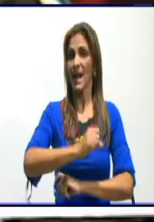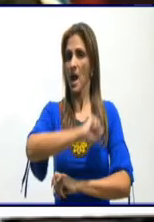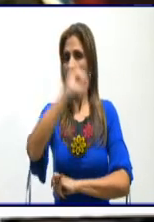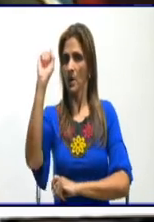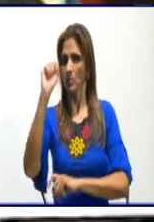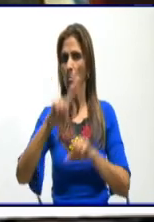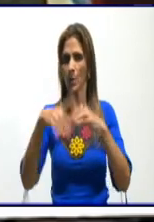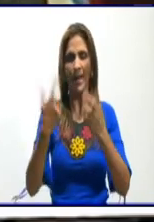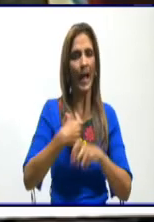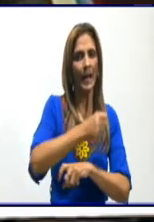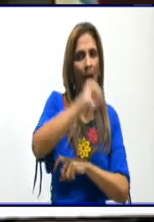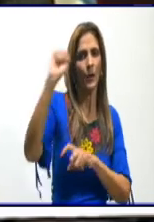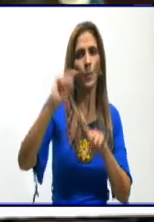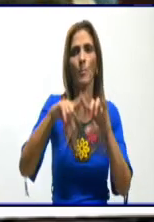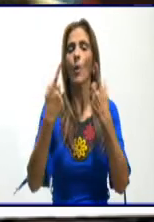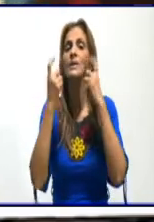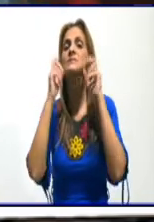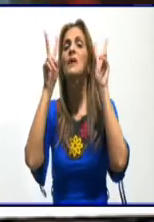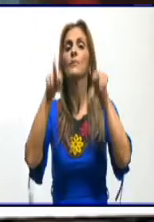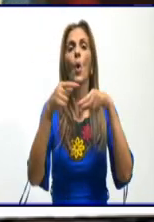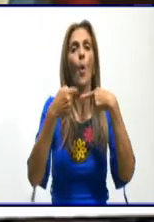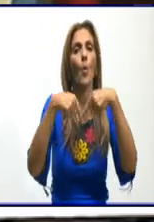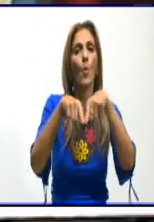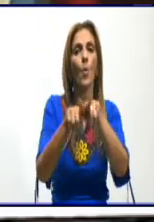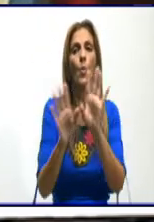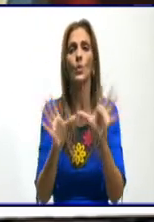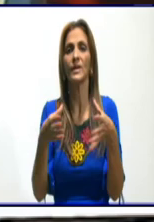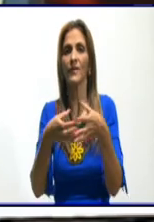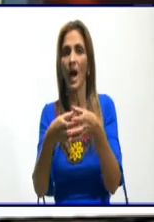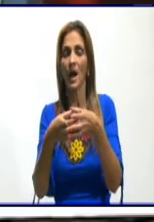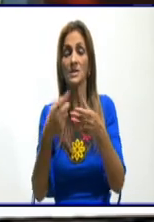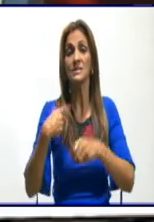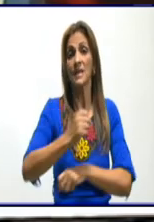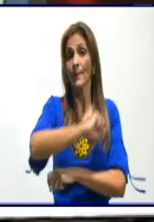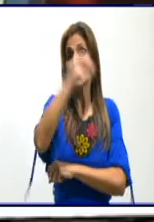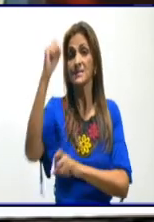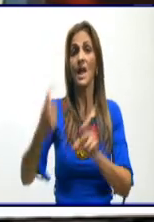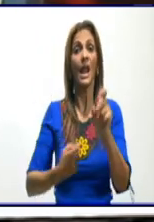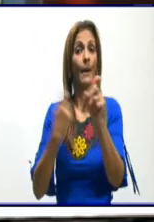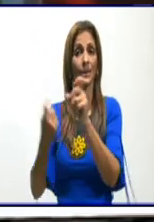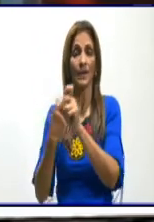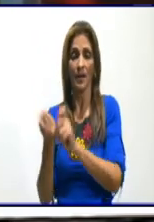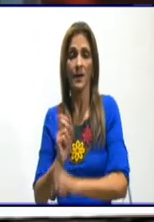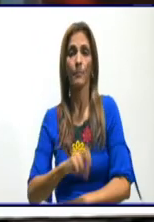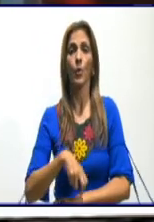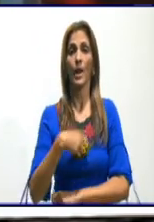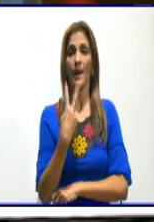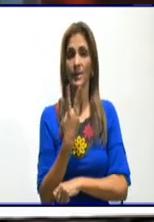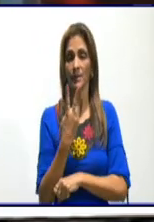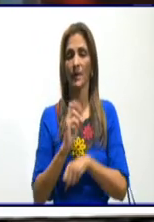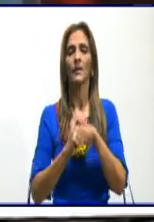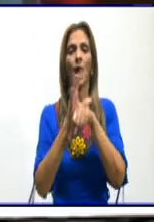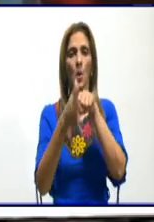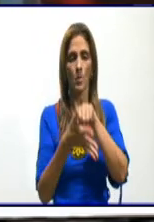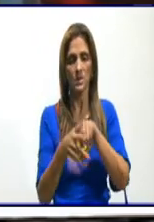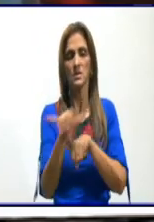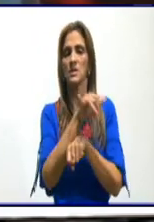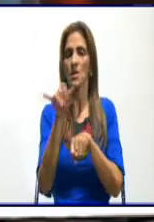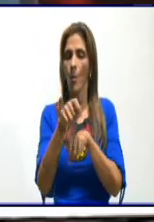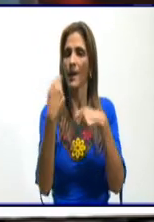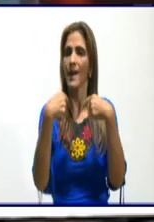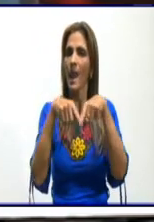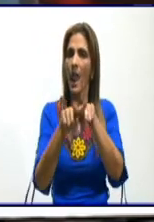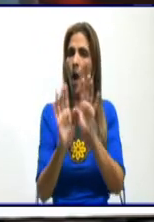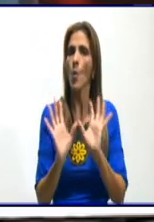si se vence la batalla por la vida contra la cob y tiene que ver también con la unidad de todos porque